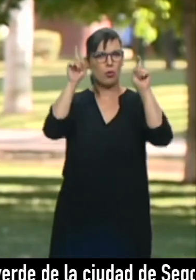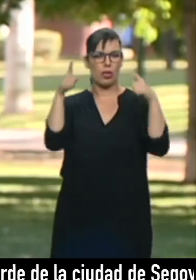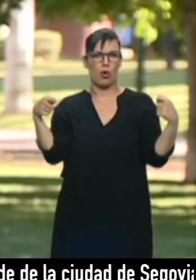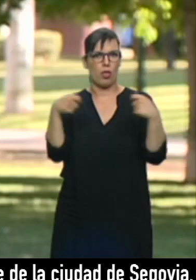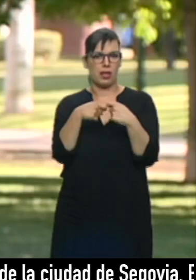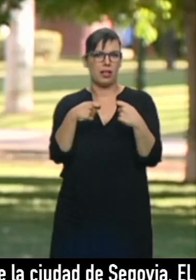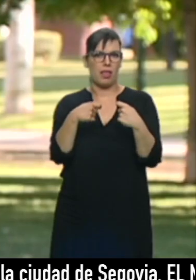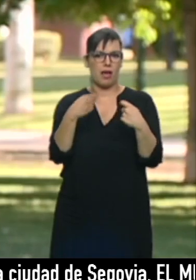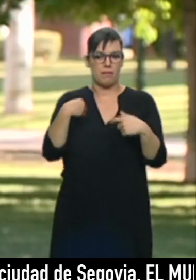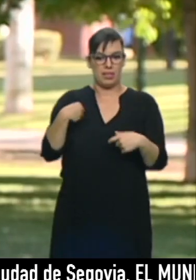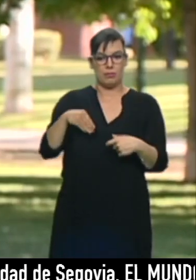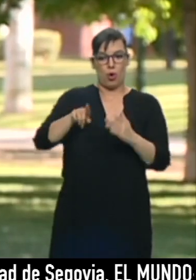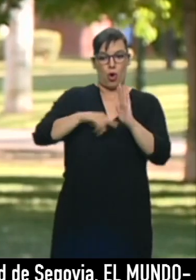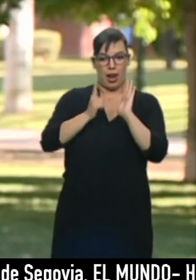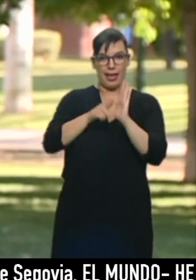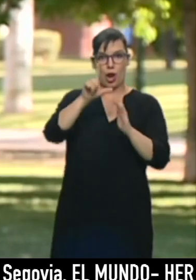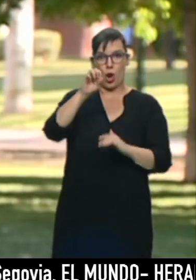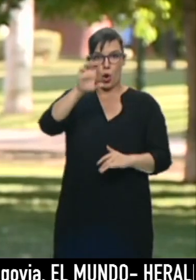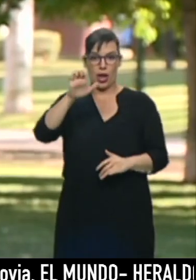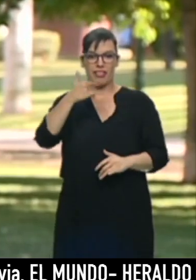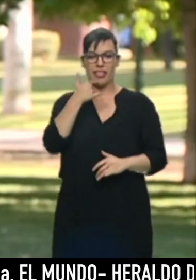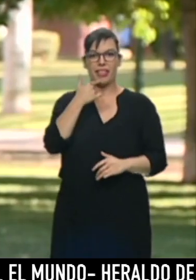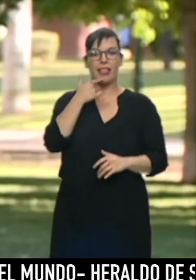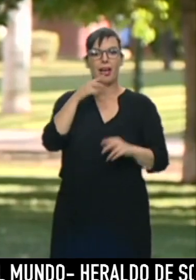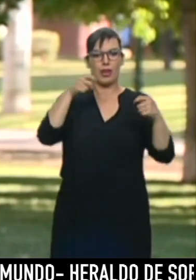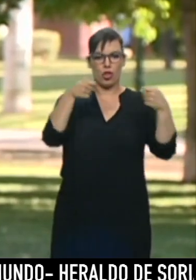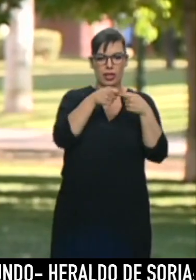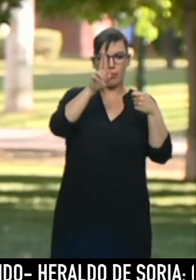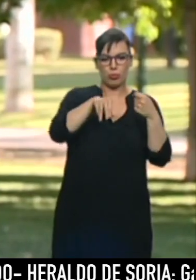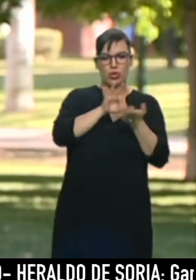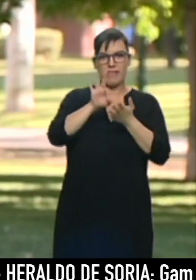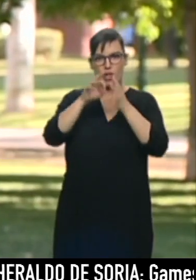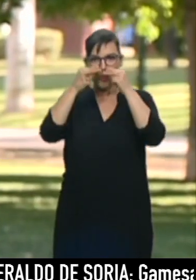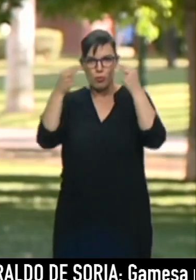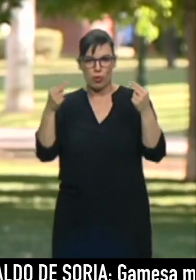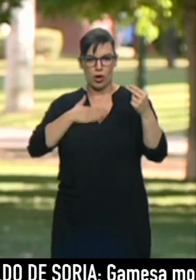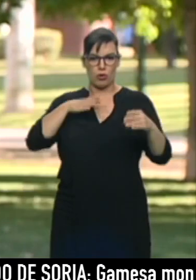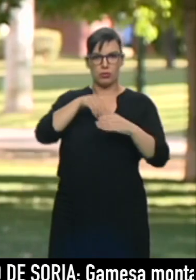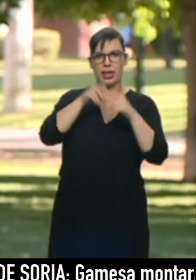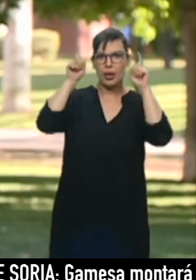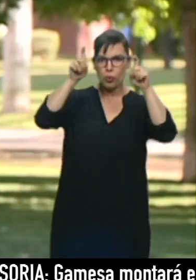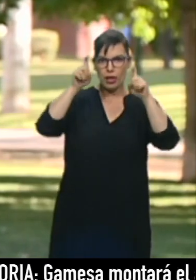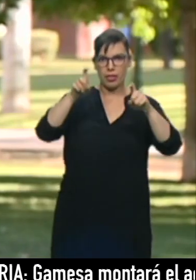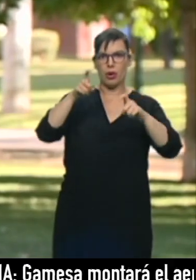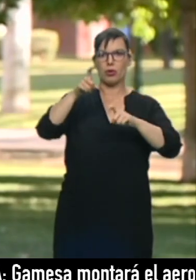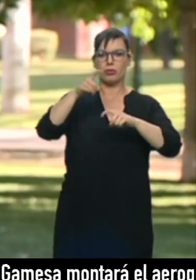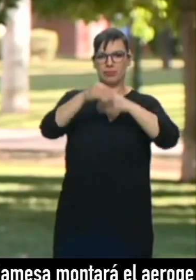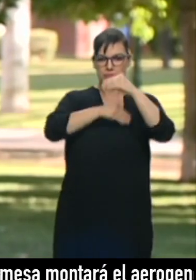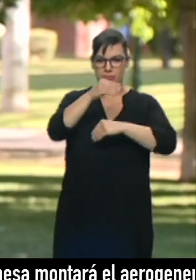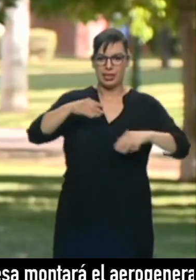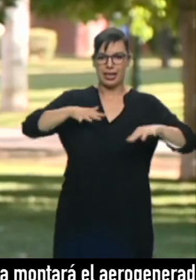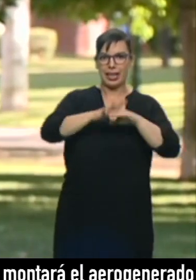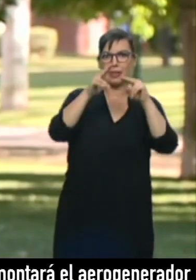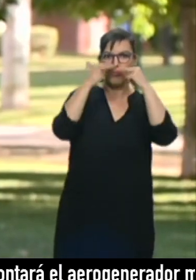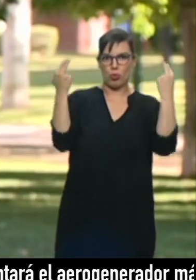cuando la propia LOE lo que dice que es un servicio público el de la educación que se ejecuta a través de la red pública y la red concertada. Entonces,